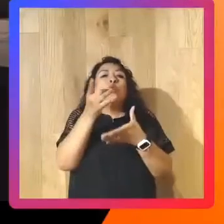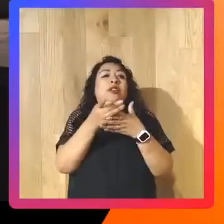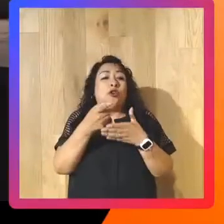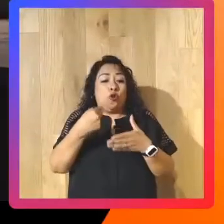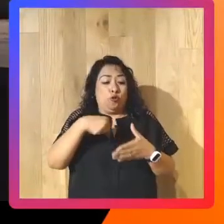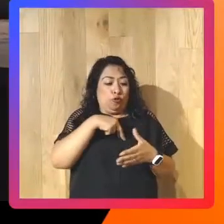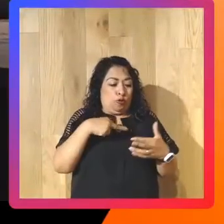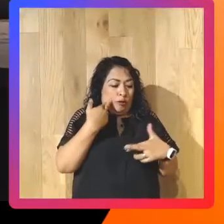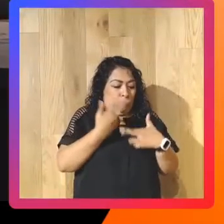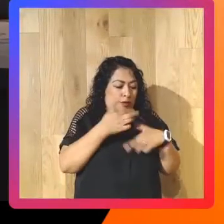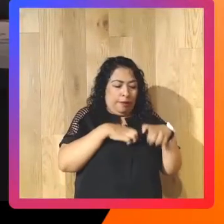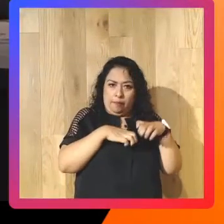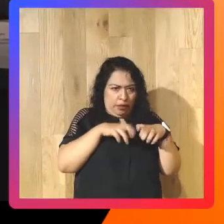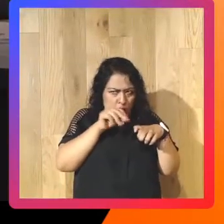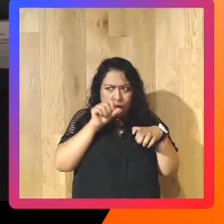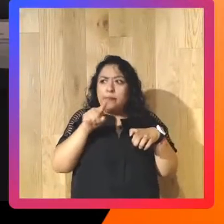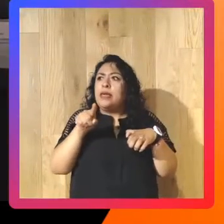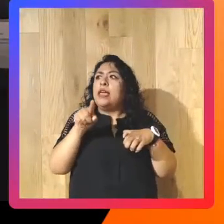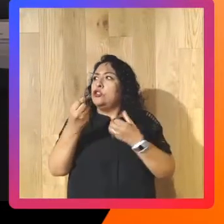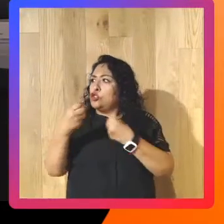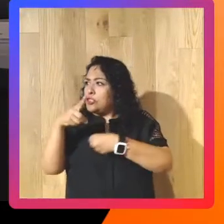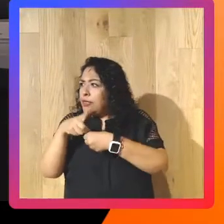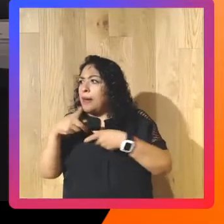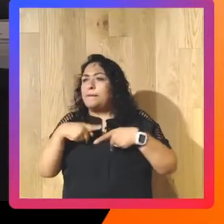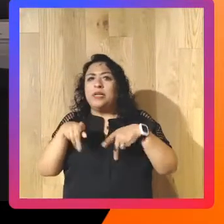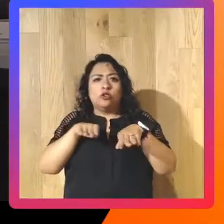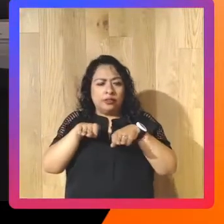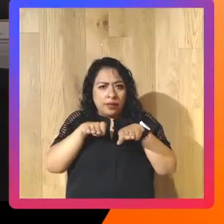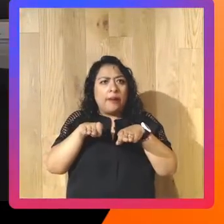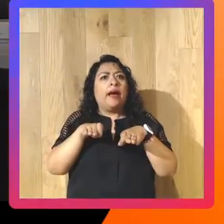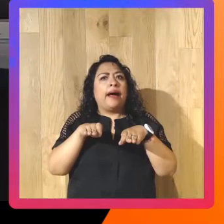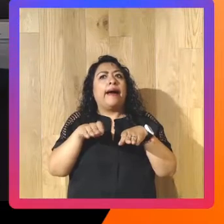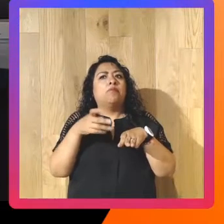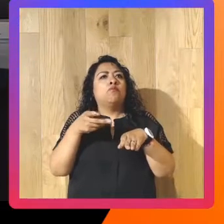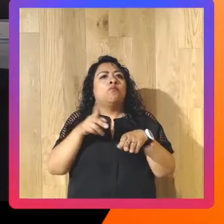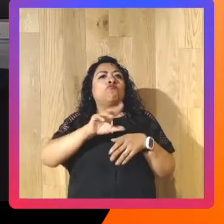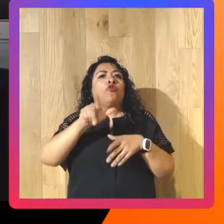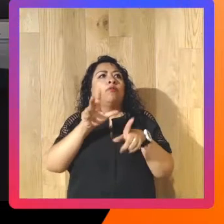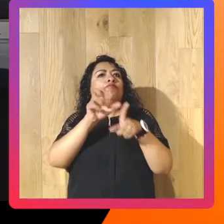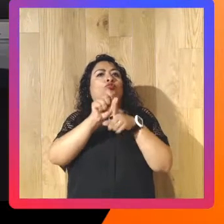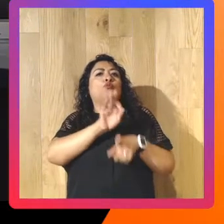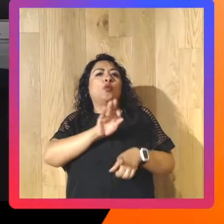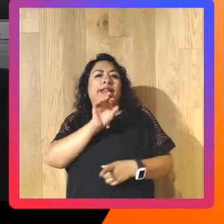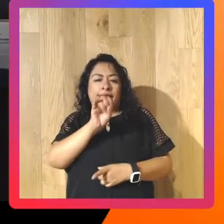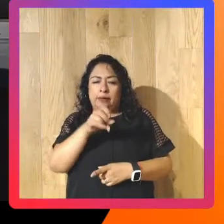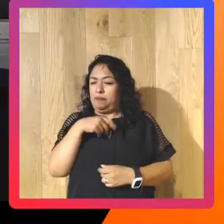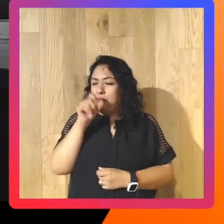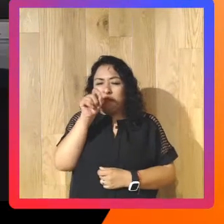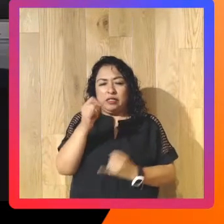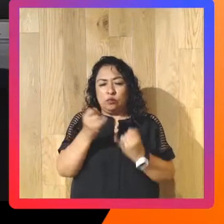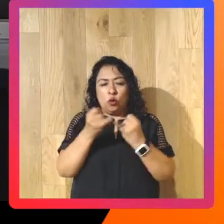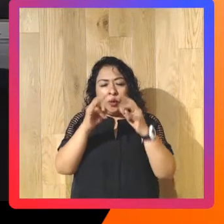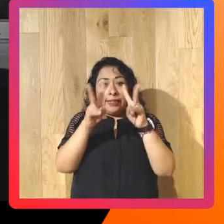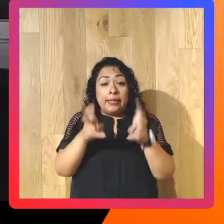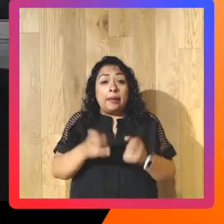sector empresarial, sino también a la sociedad, a los colaboradores, el hacer esto posible. Y en ese mismo